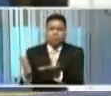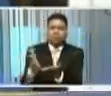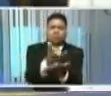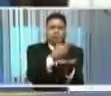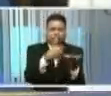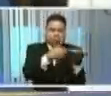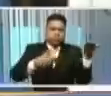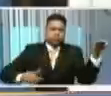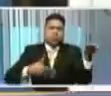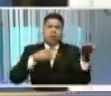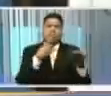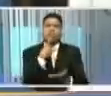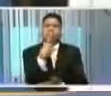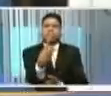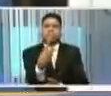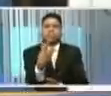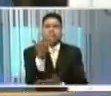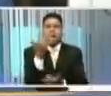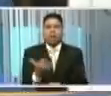quiero anunciar